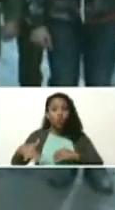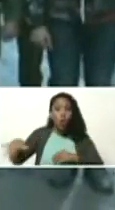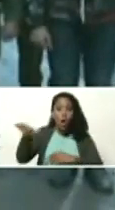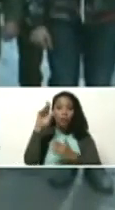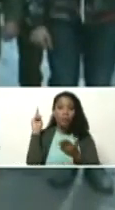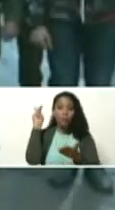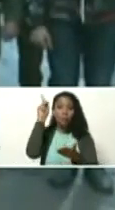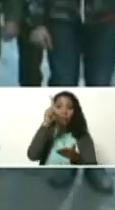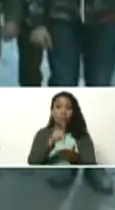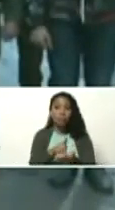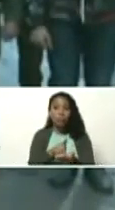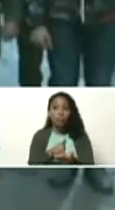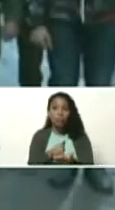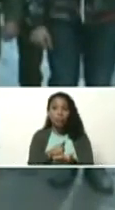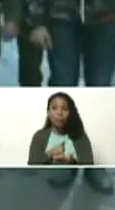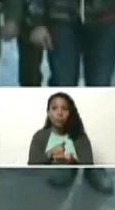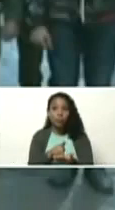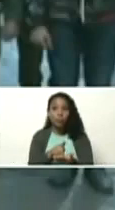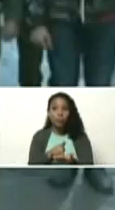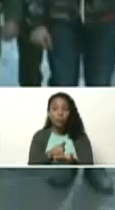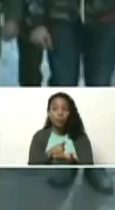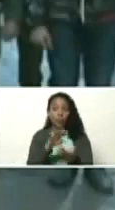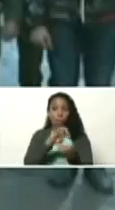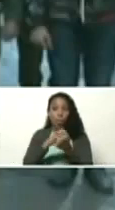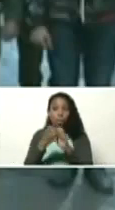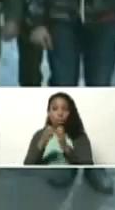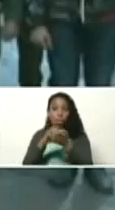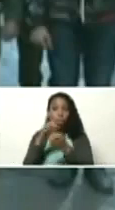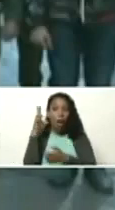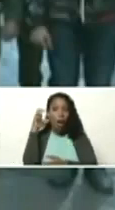llegada, salida de la